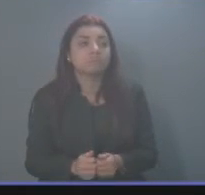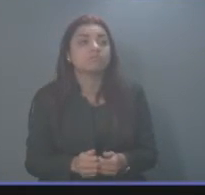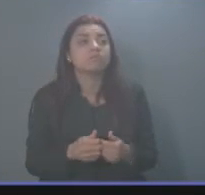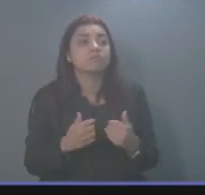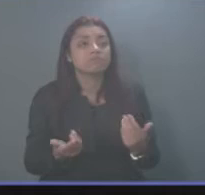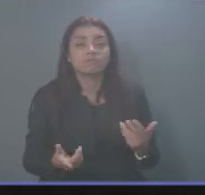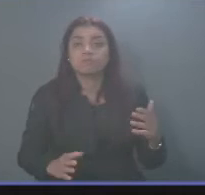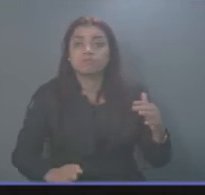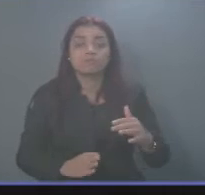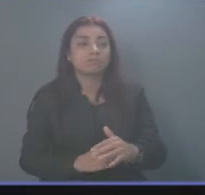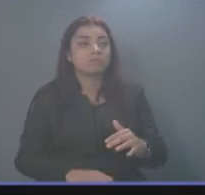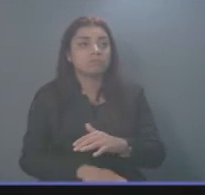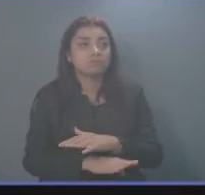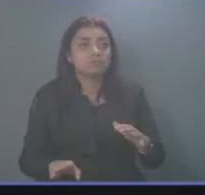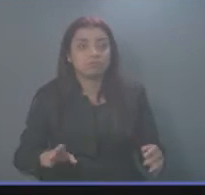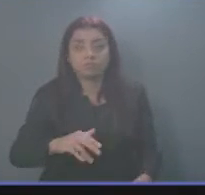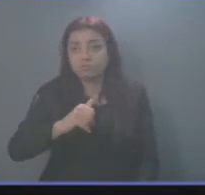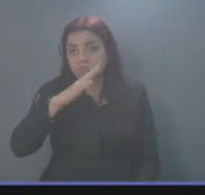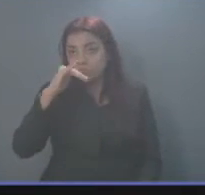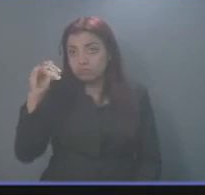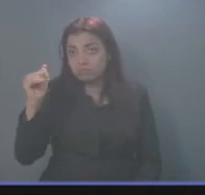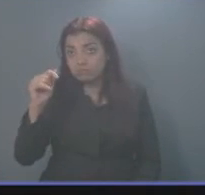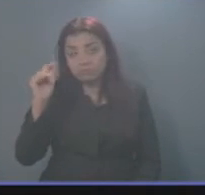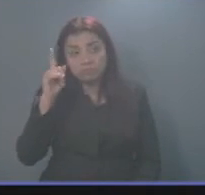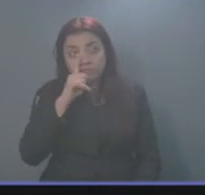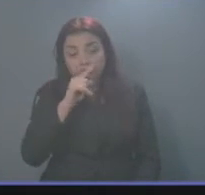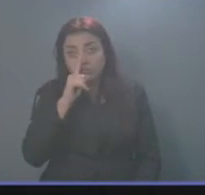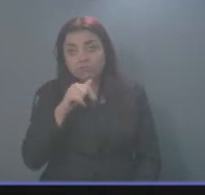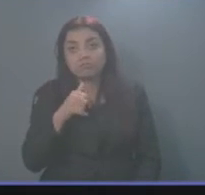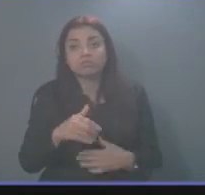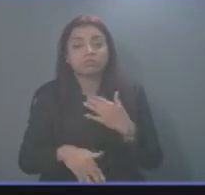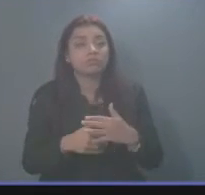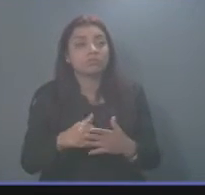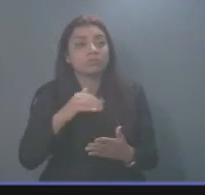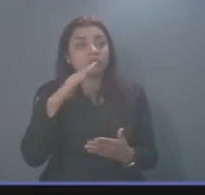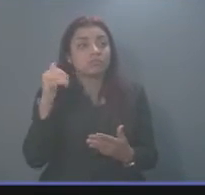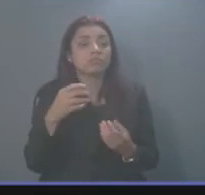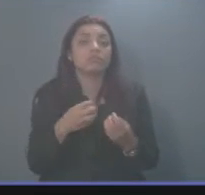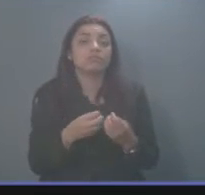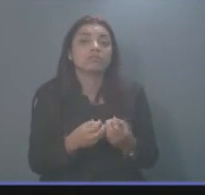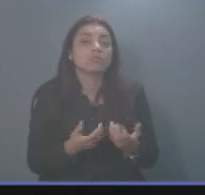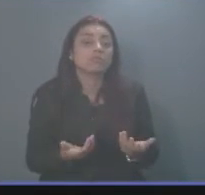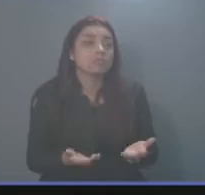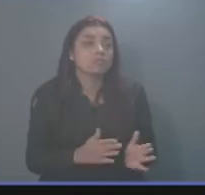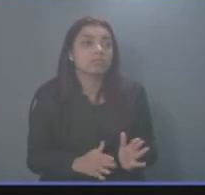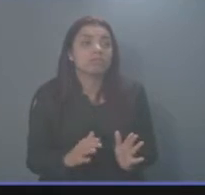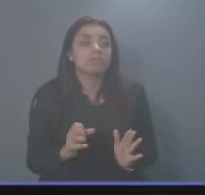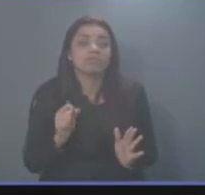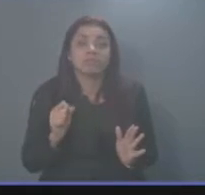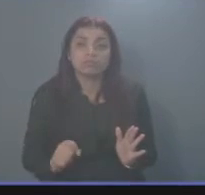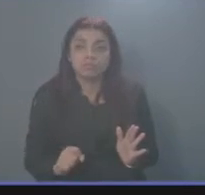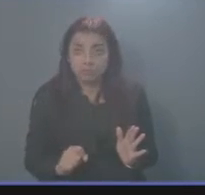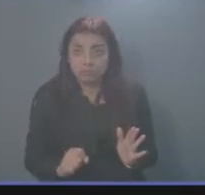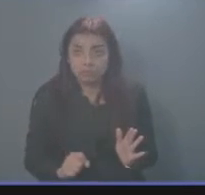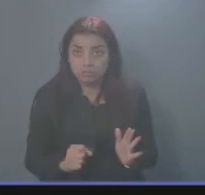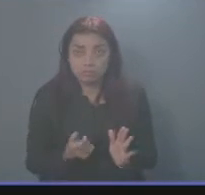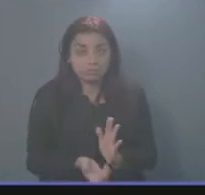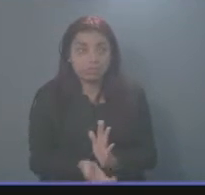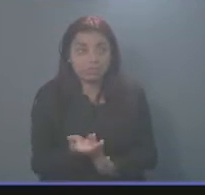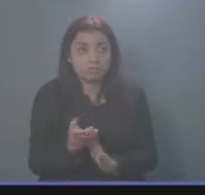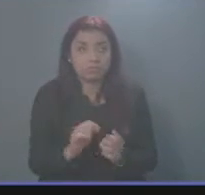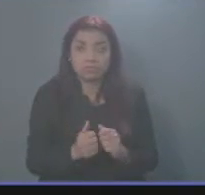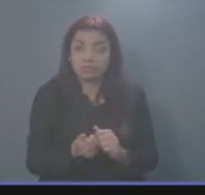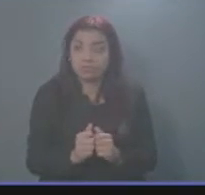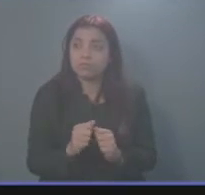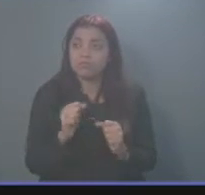Basta ya de dañar el deporte nacional con amaños, dejar ir talento nacional desperdiciando oportunidades de crecimiento deportivo,